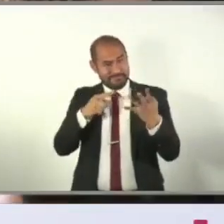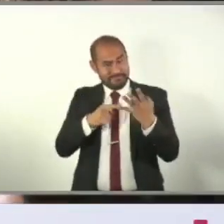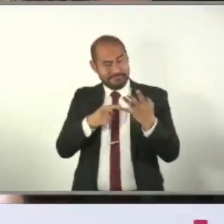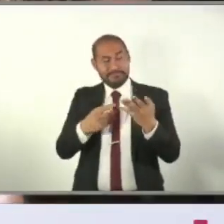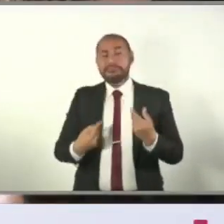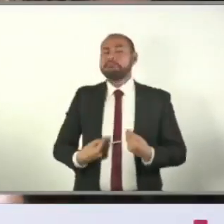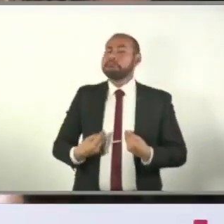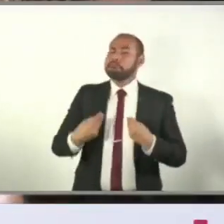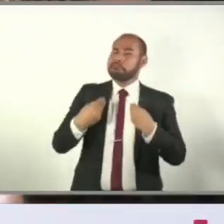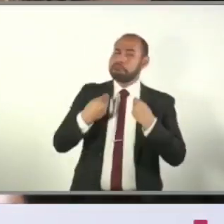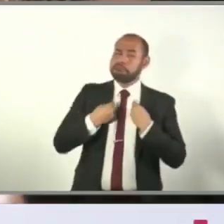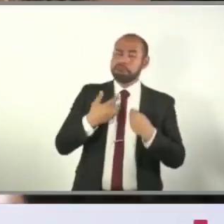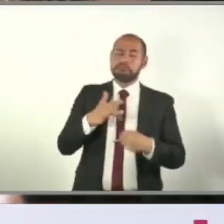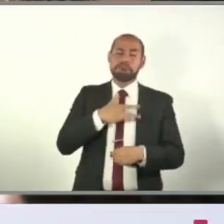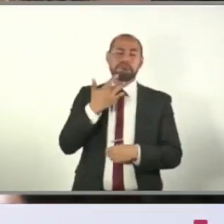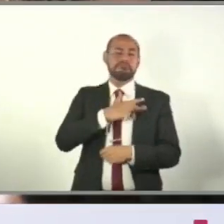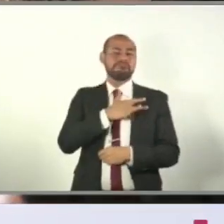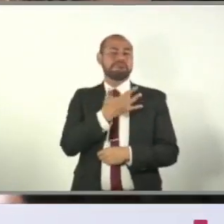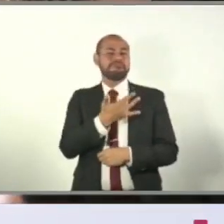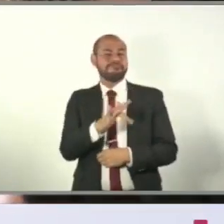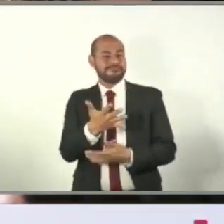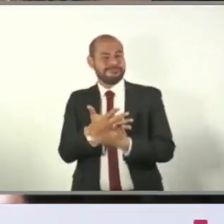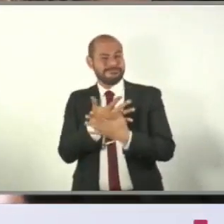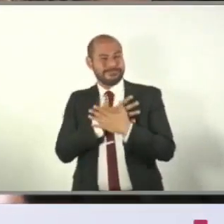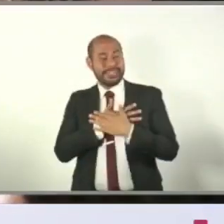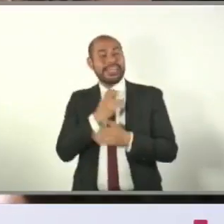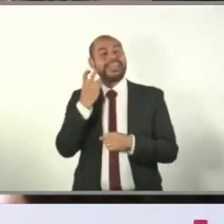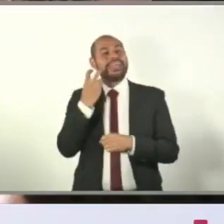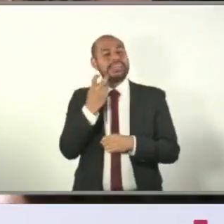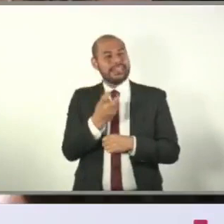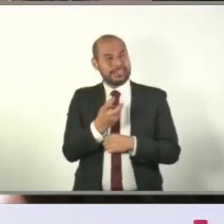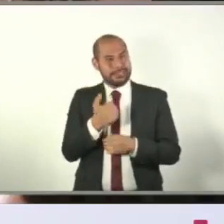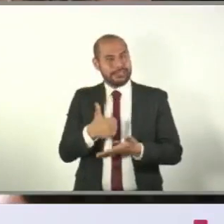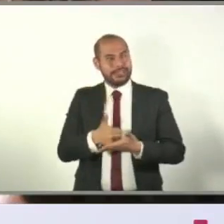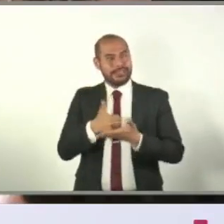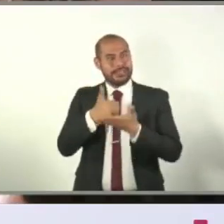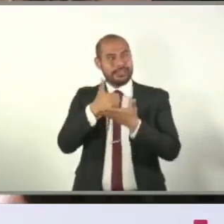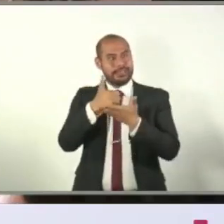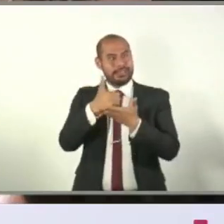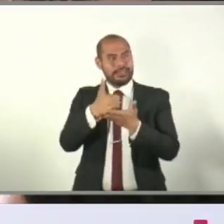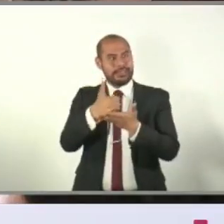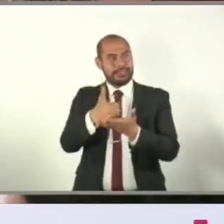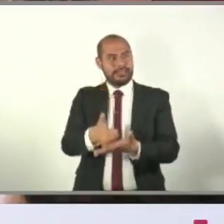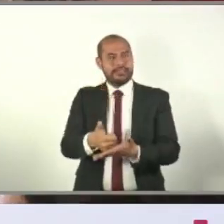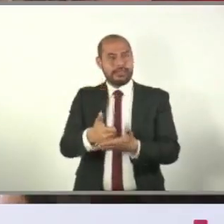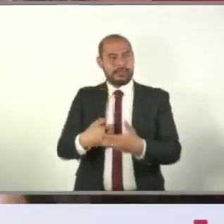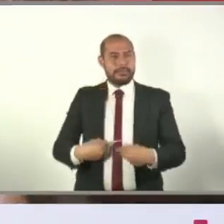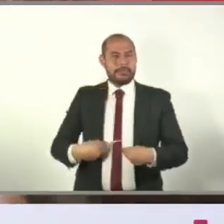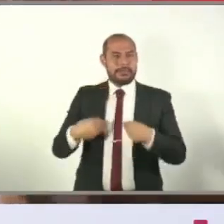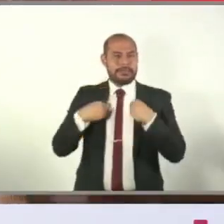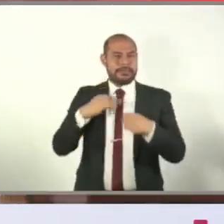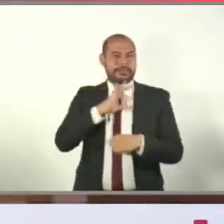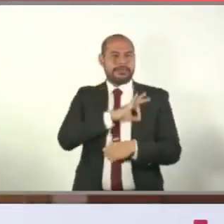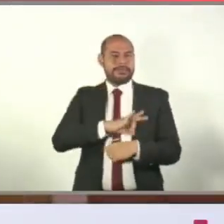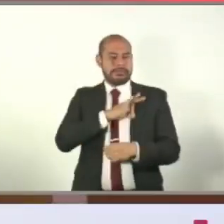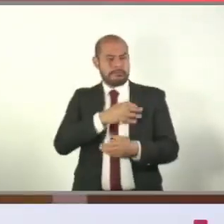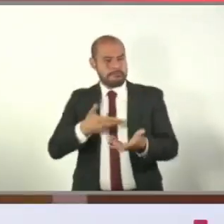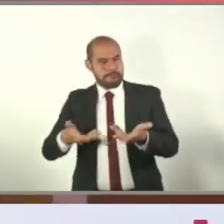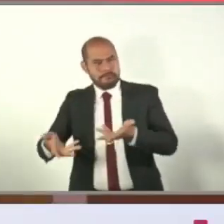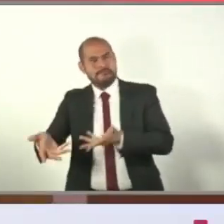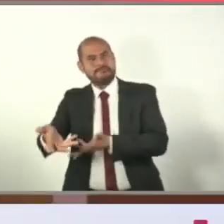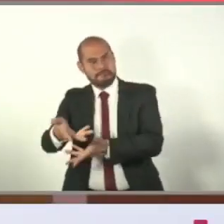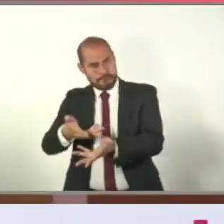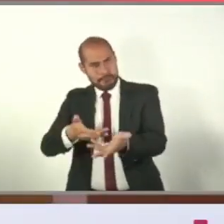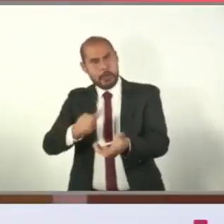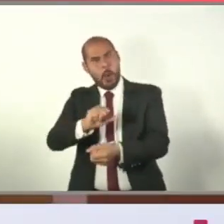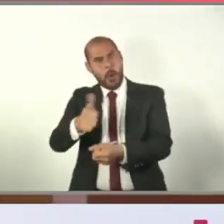vive enamorado, porque eso generará una vida feliz y en servicio de los